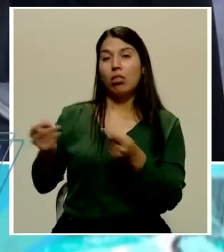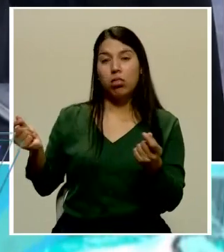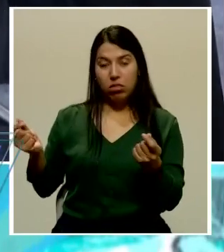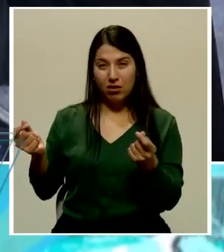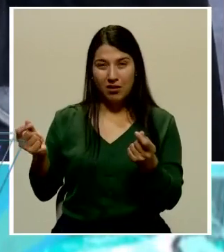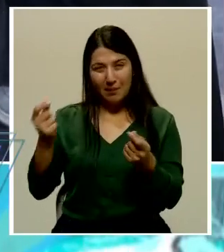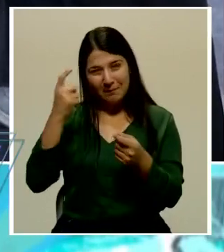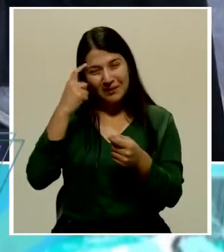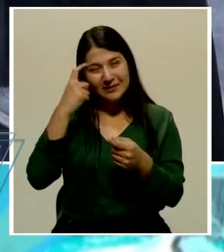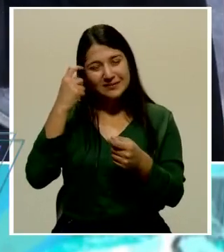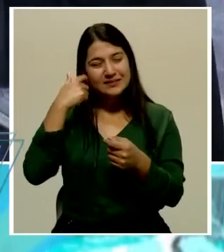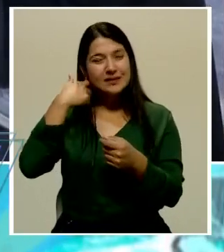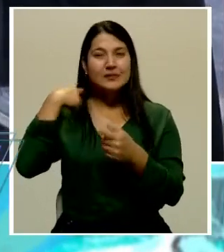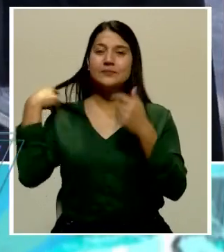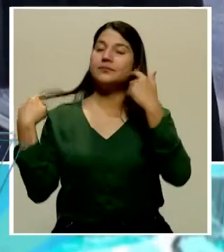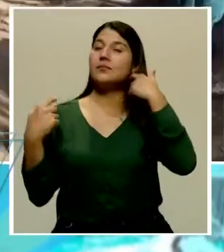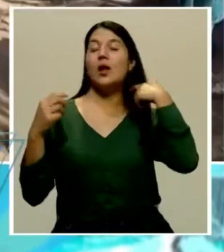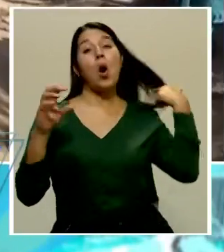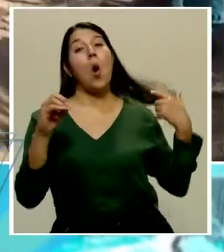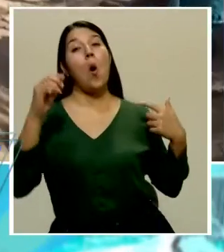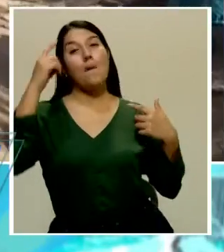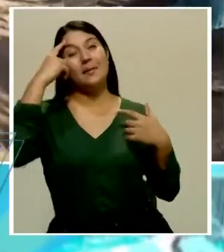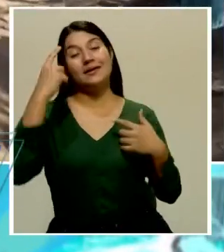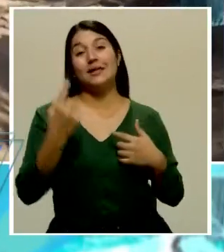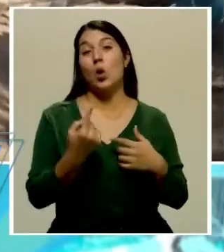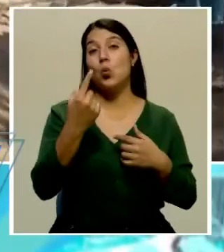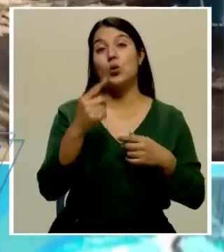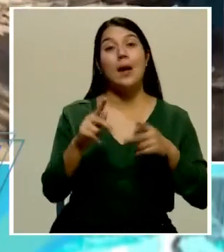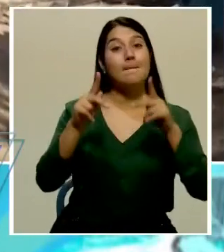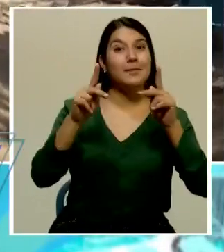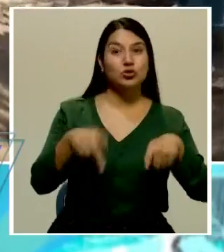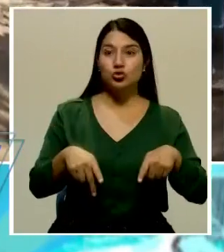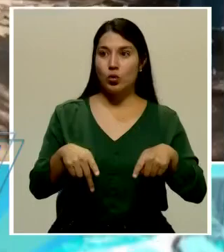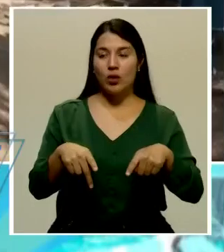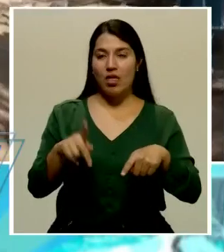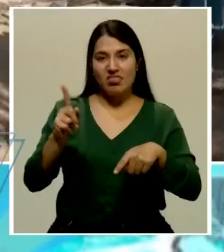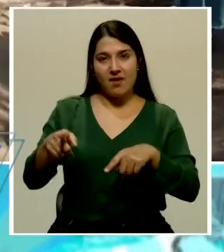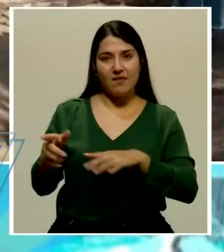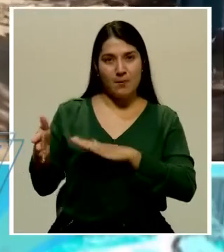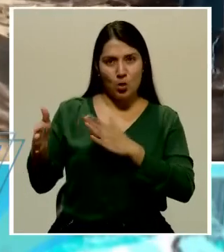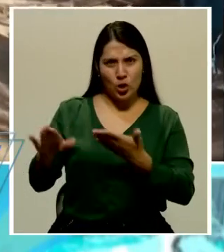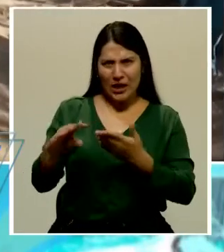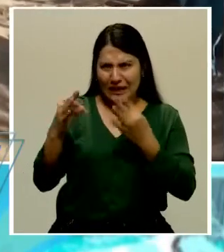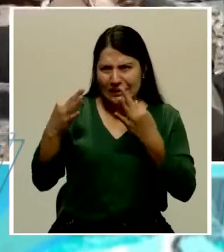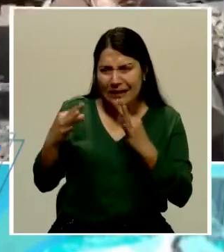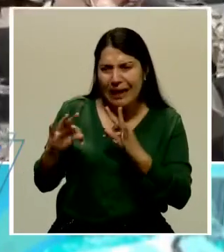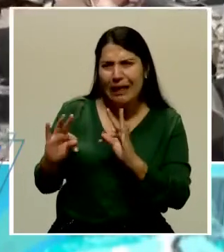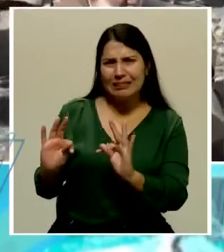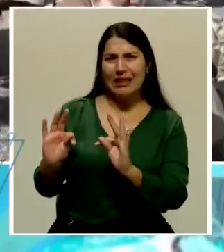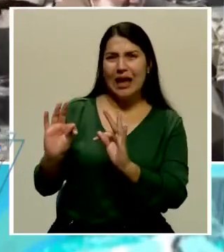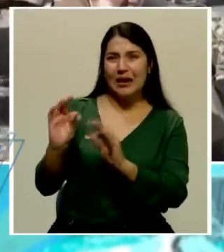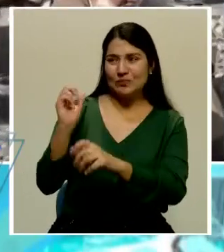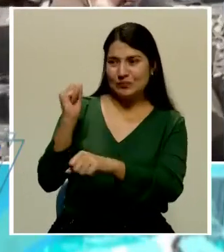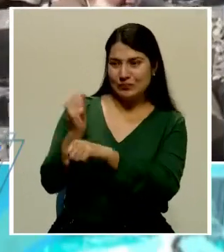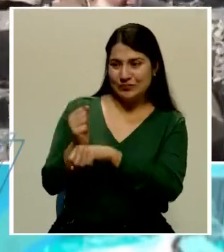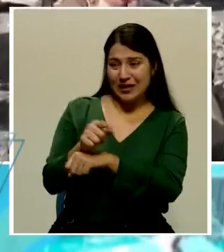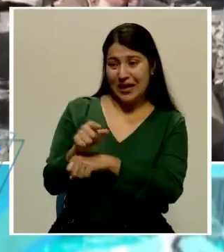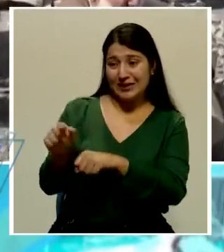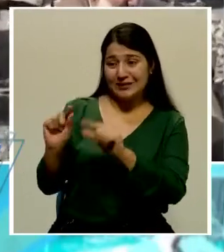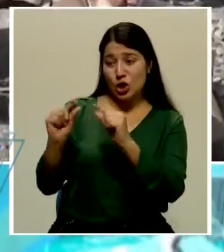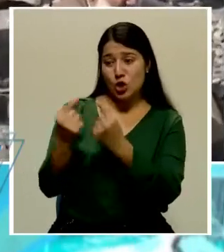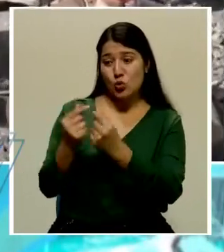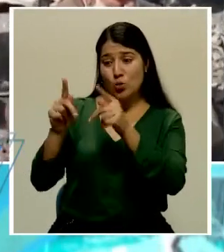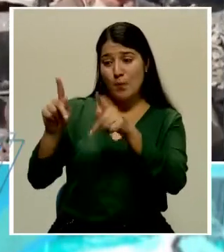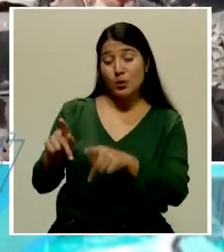alguna persona, sobrevivir o permanecer en la faz de la tierra y tratar de desaparecer a ese grupo de personas por